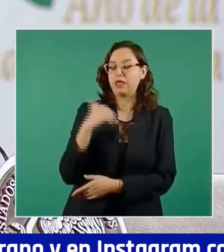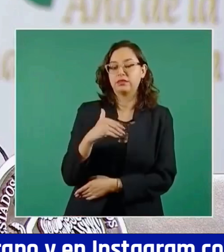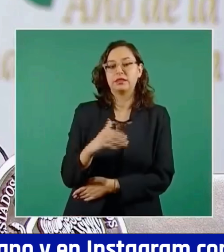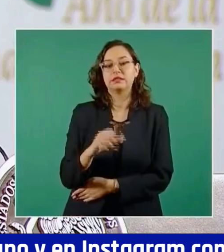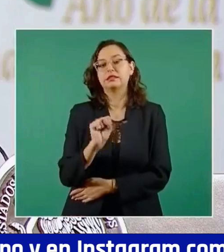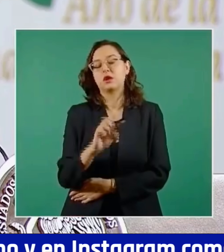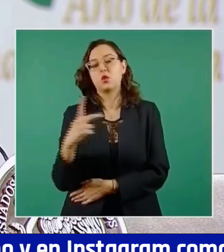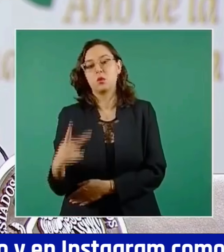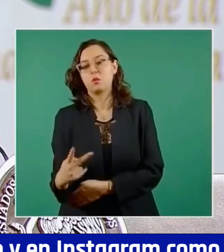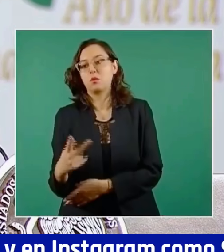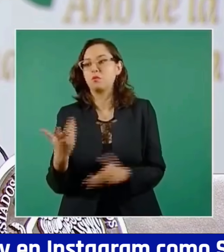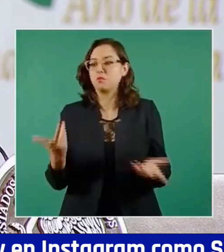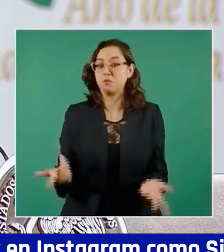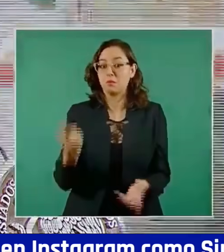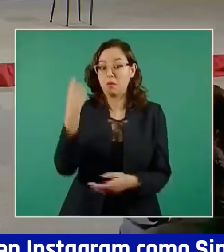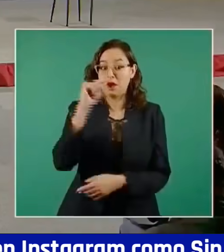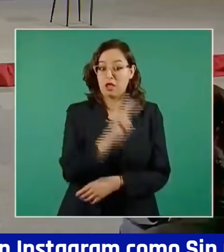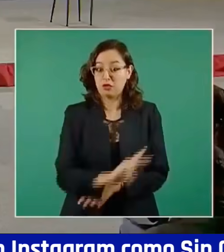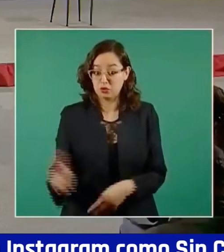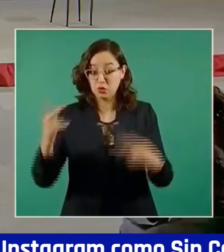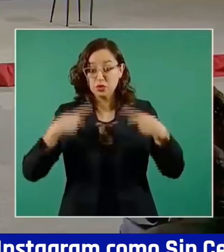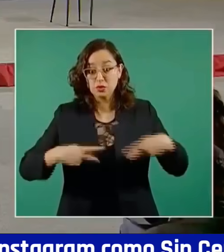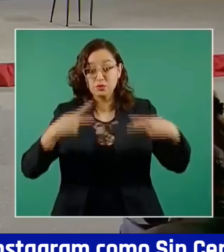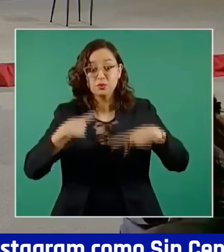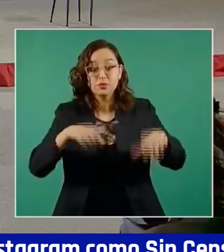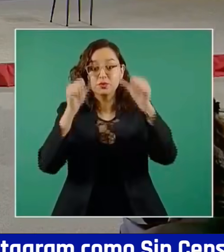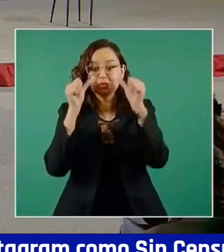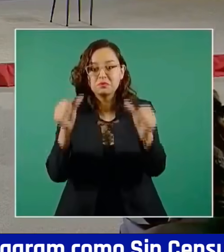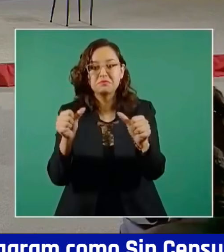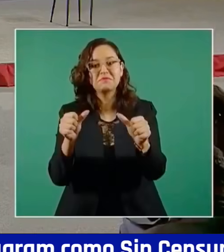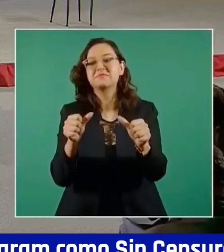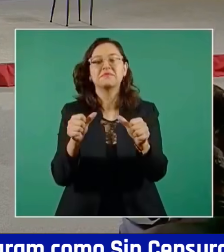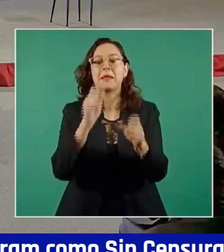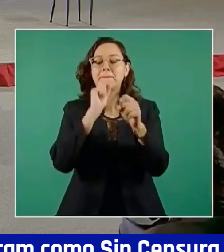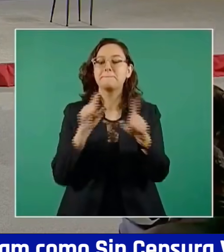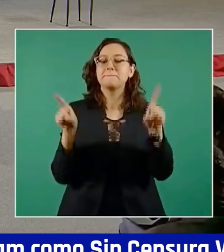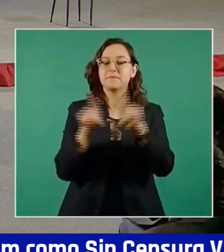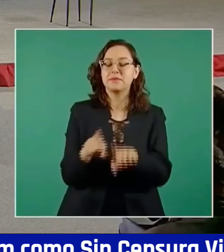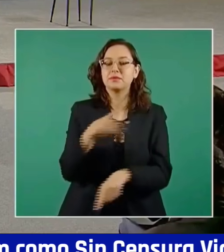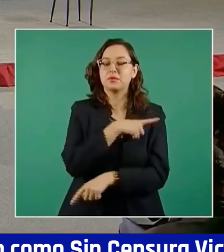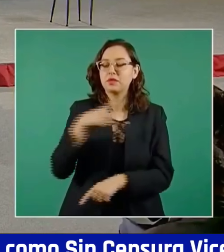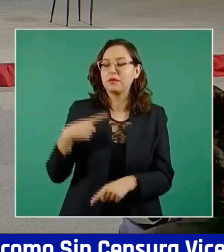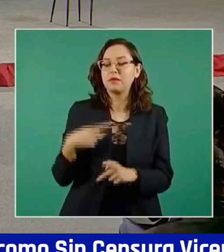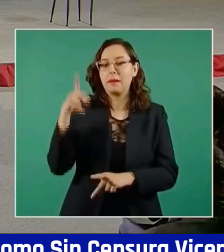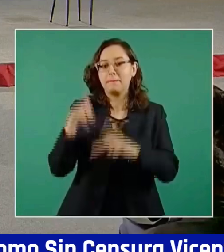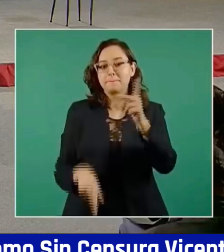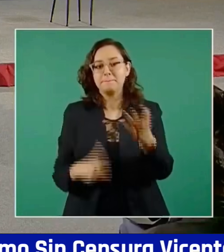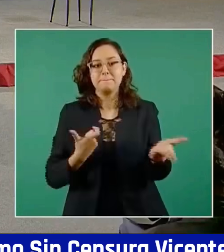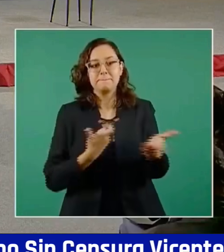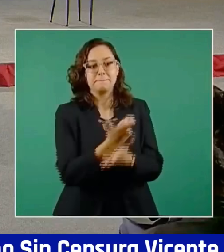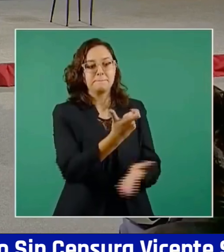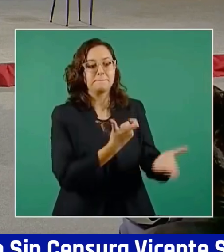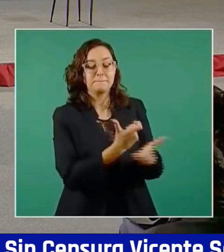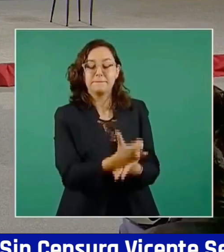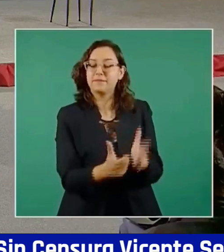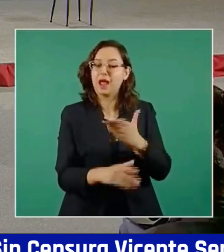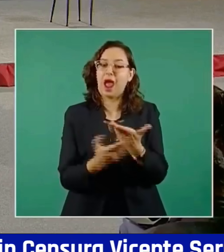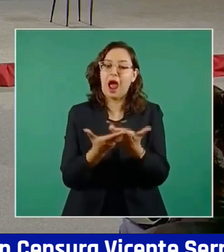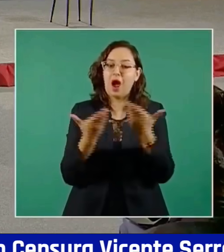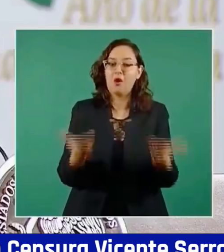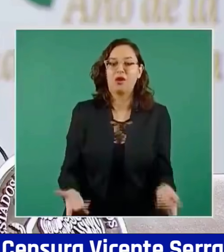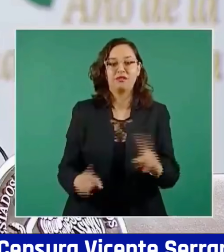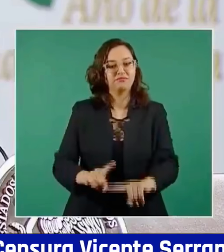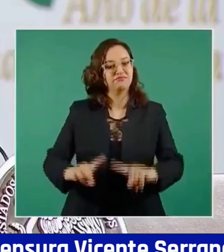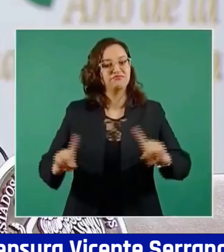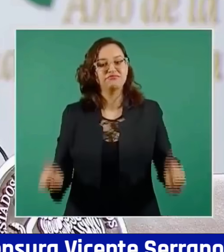Popular, pero no era para todos y tenía que pagarse una cuota. Hoy la atención y los medicamentos